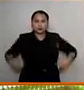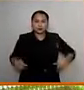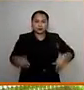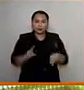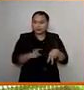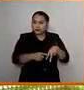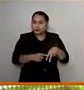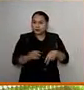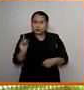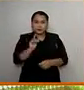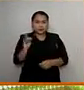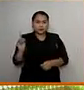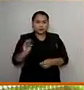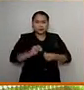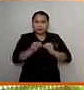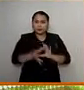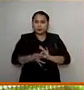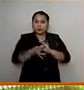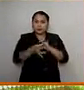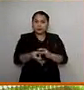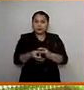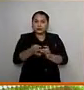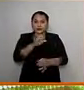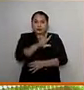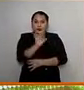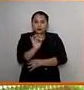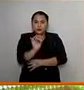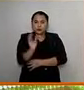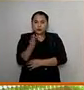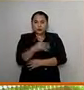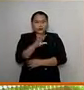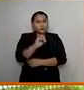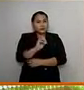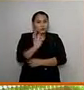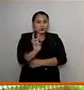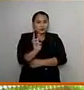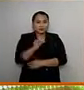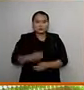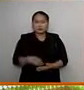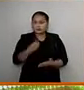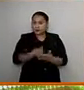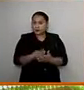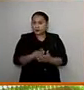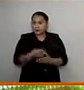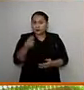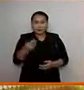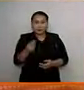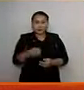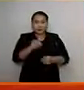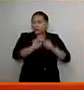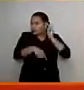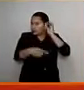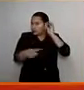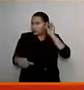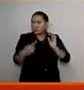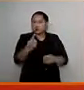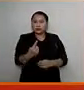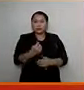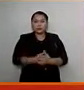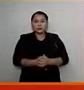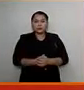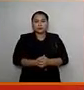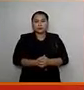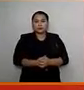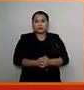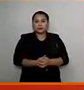pantorrilla derecha, números relativos son el 58 y 06. Ahora vamos a aumentar su dinero con más uno.